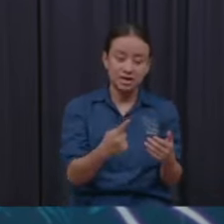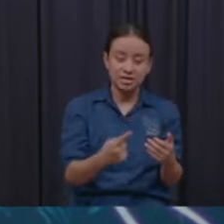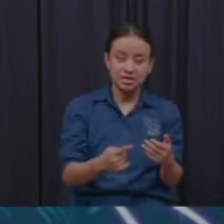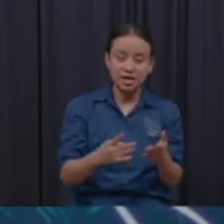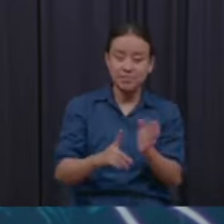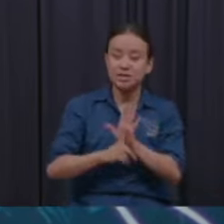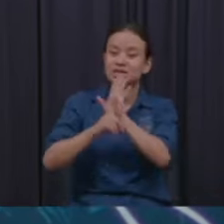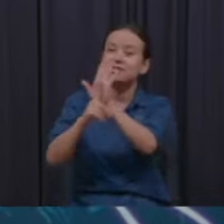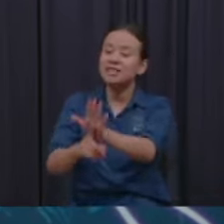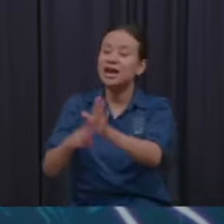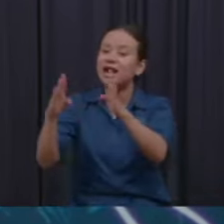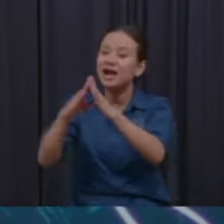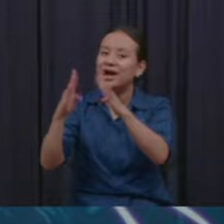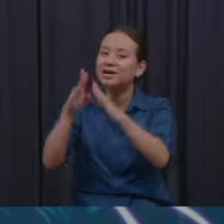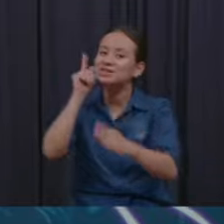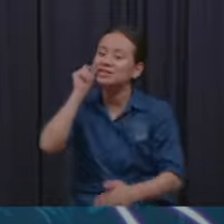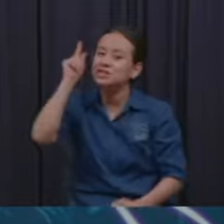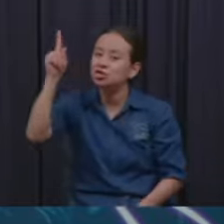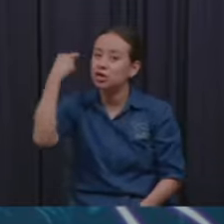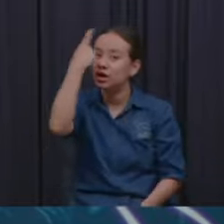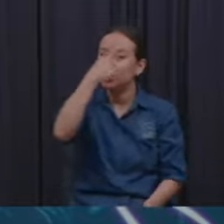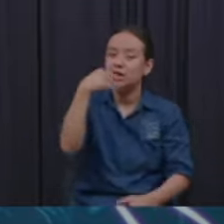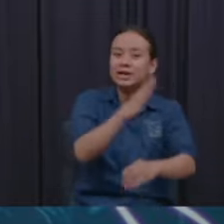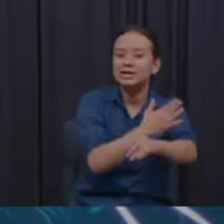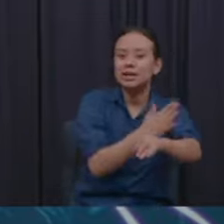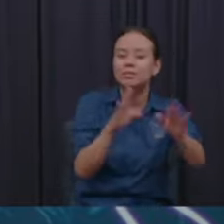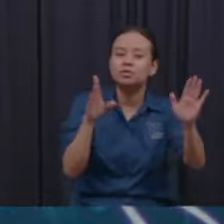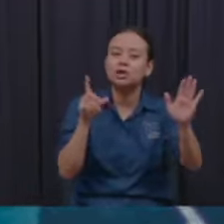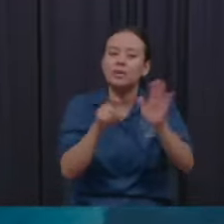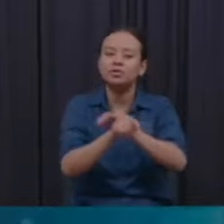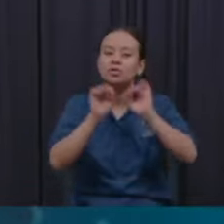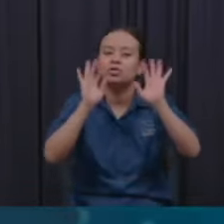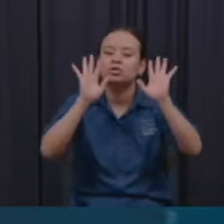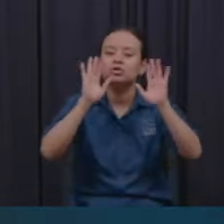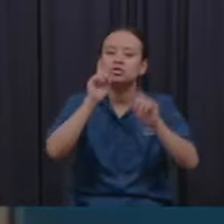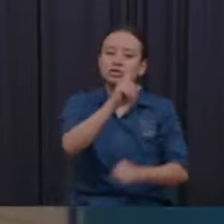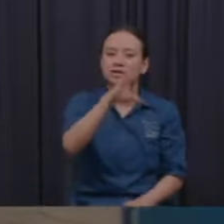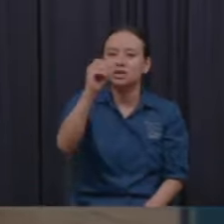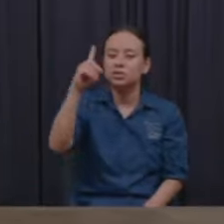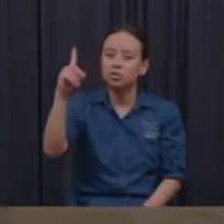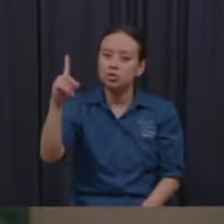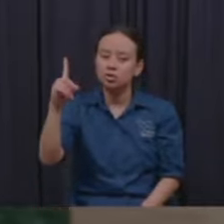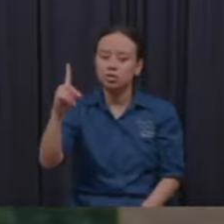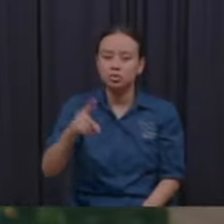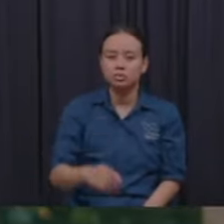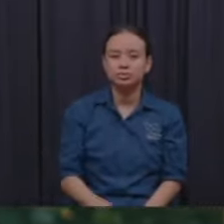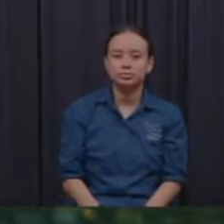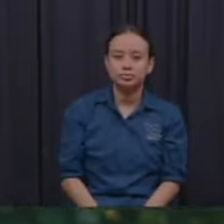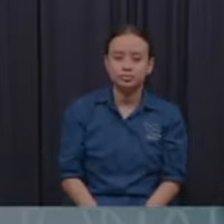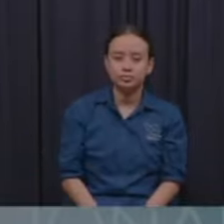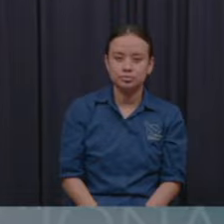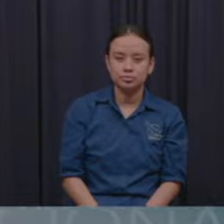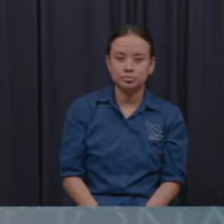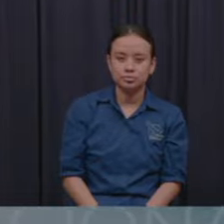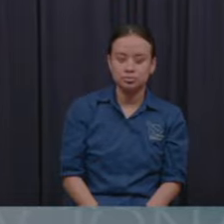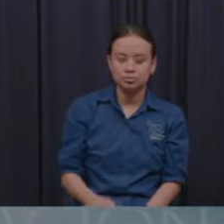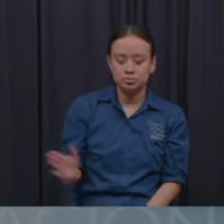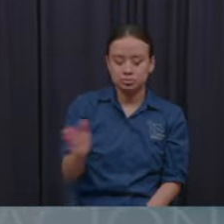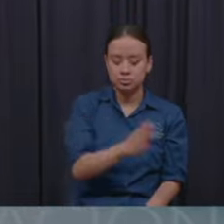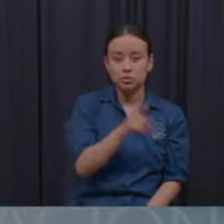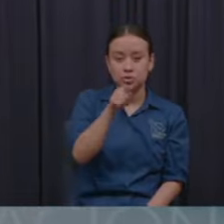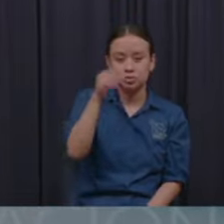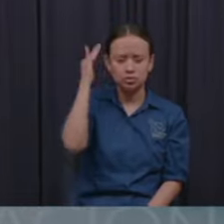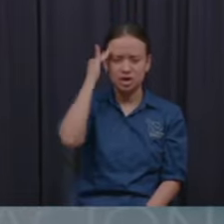allí, el Salmo 101 del 2 al 7. Pero usted conoce, hermano, que Josué venía victorioso